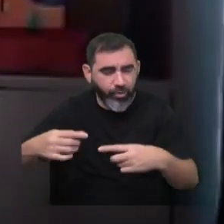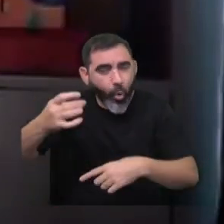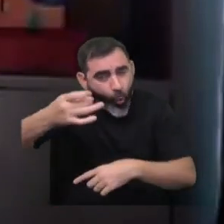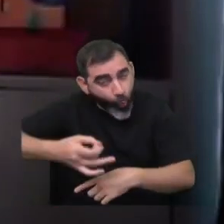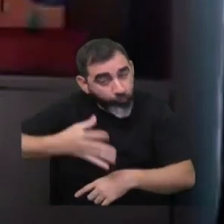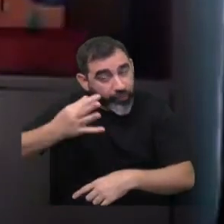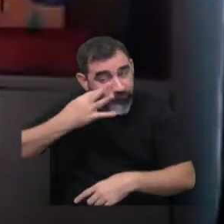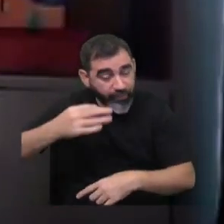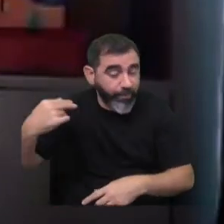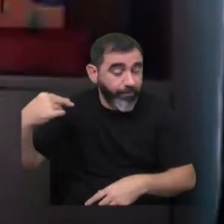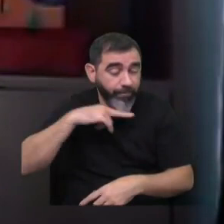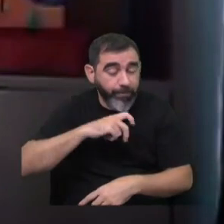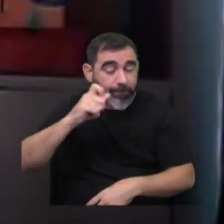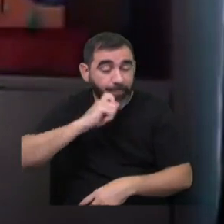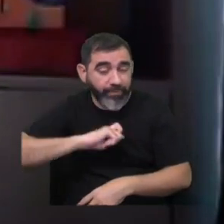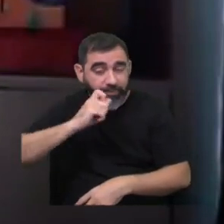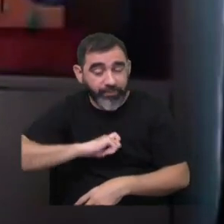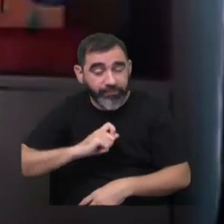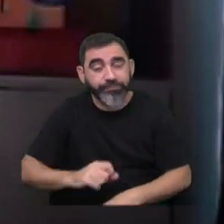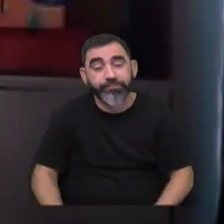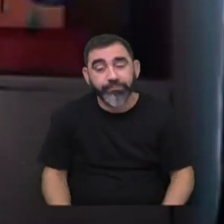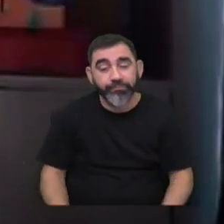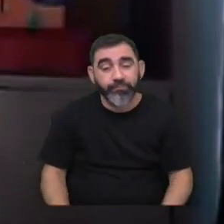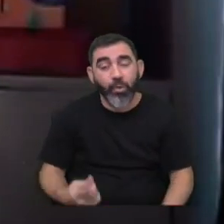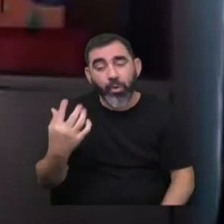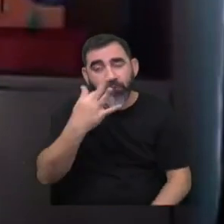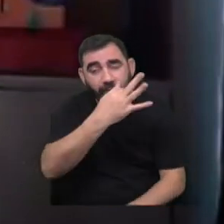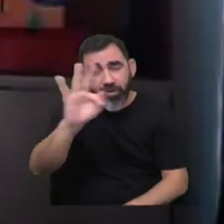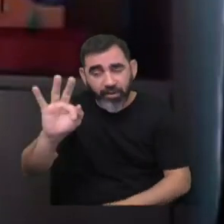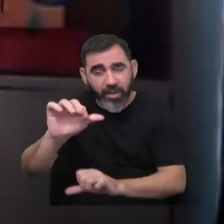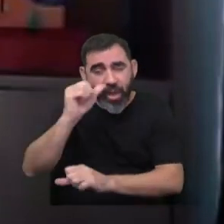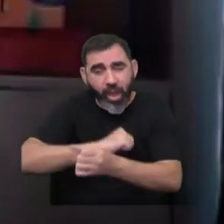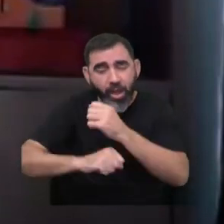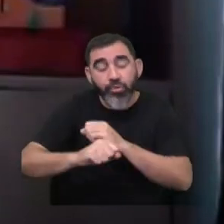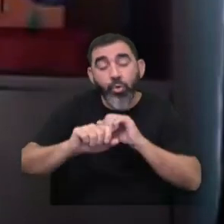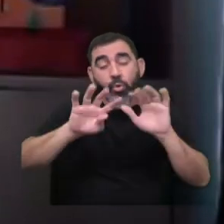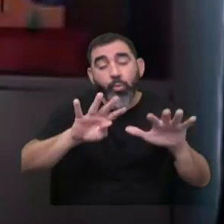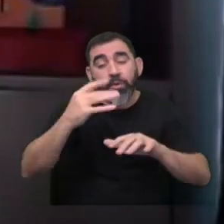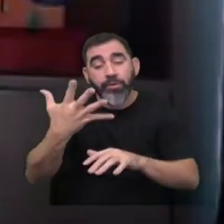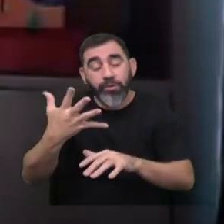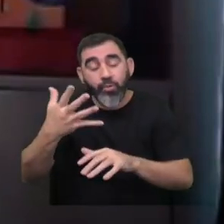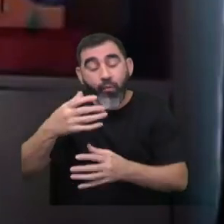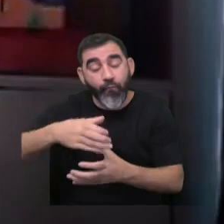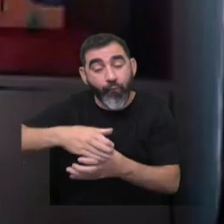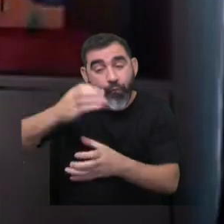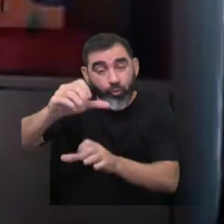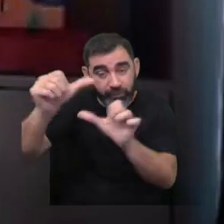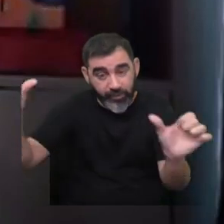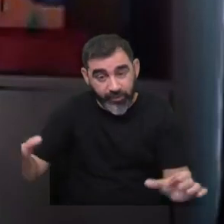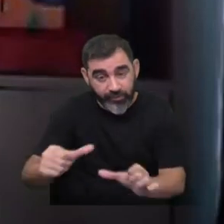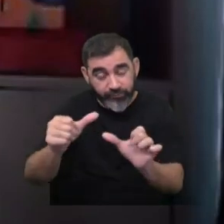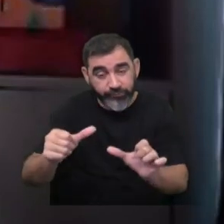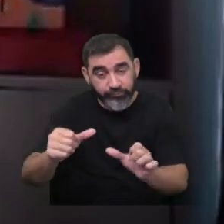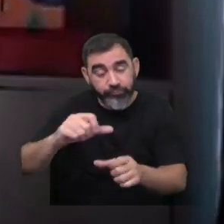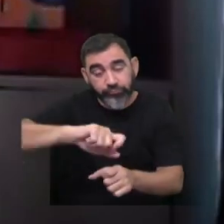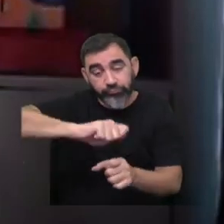si esto es cierto o no. Por ejemplo, se hizo una en Francia ya por el año 95 con botellas de champagne, en la que se